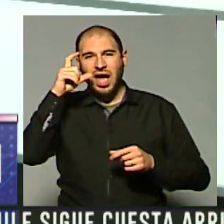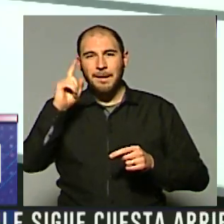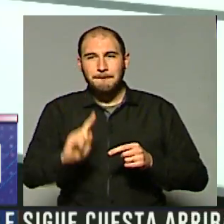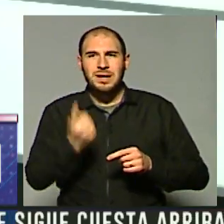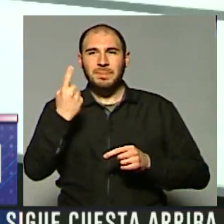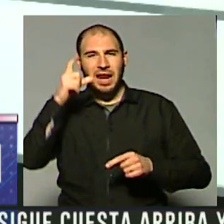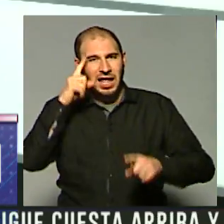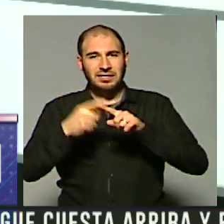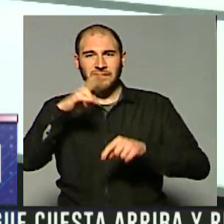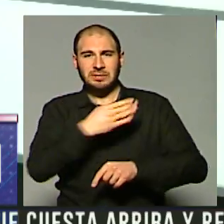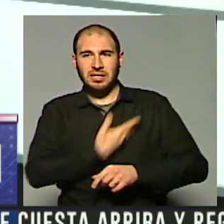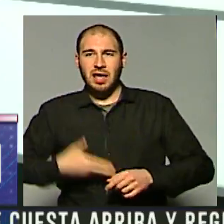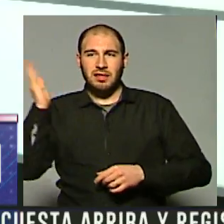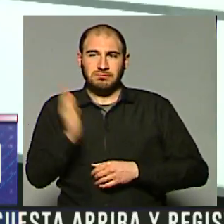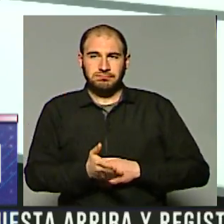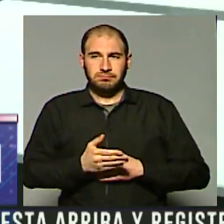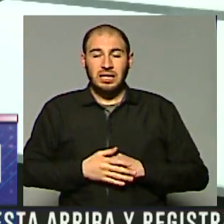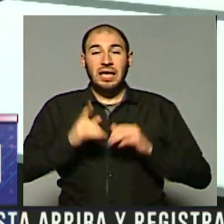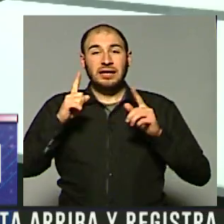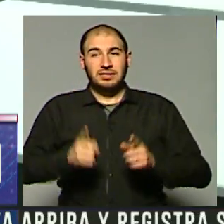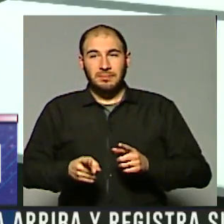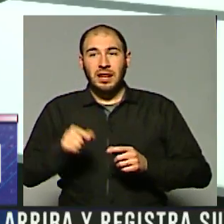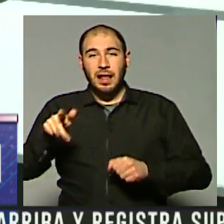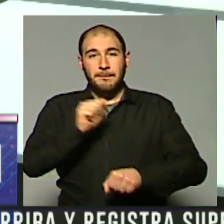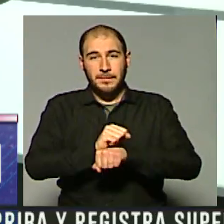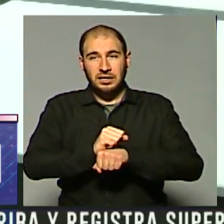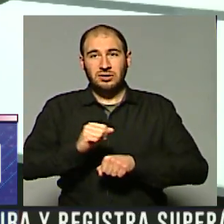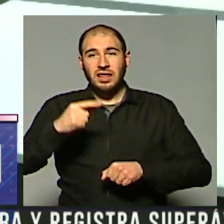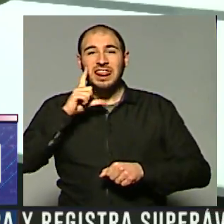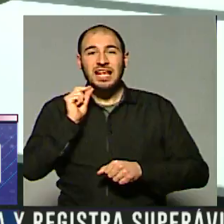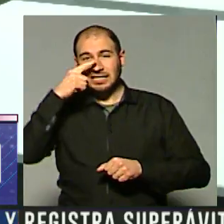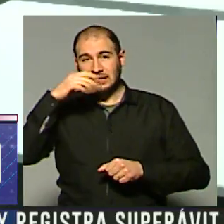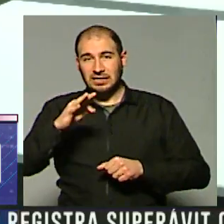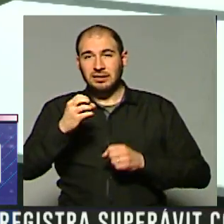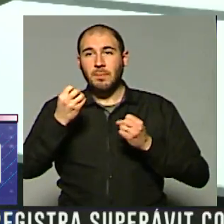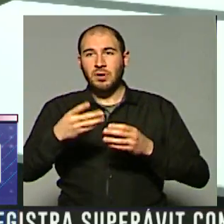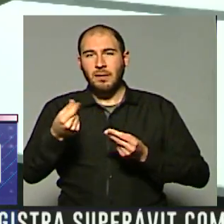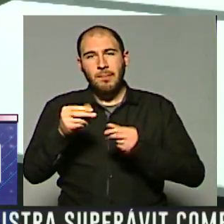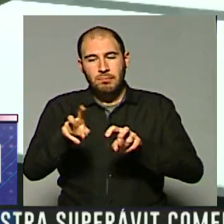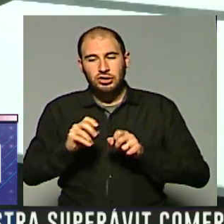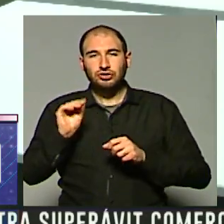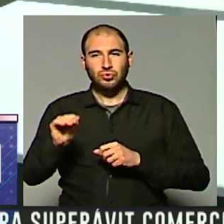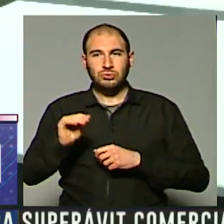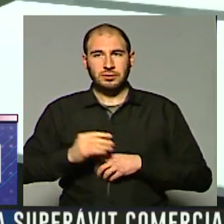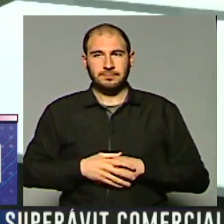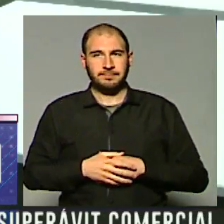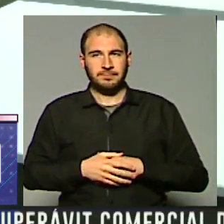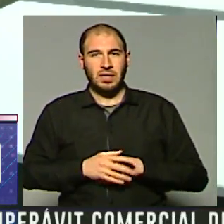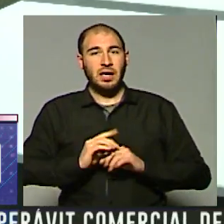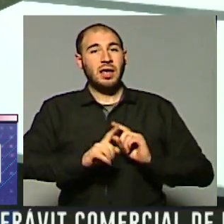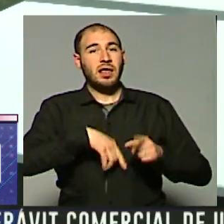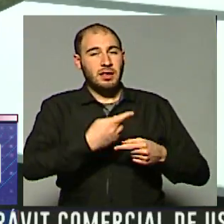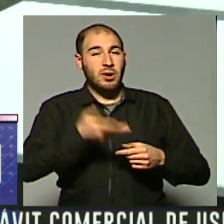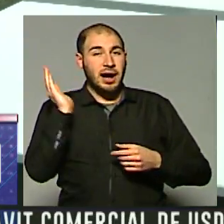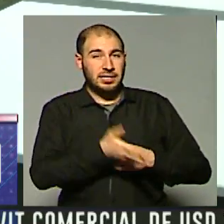vicepresidente condenado y hay que tener en cuenta que también permaneció preso durante 70 días por enriquecimiento ilícito. Luego de